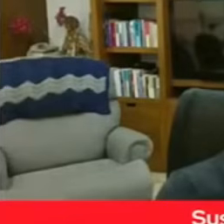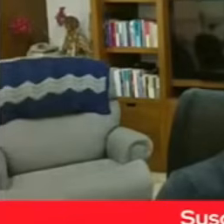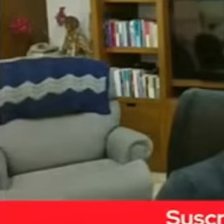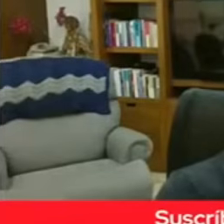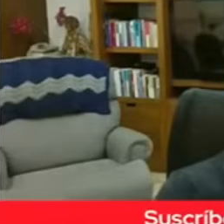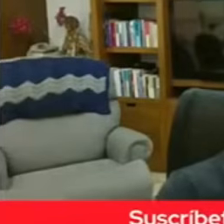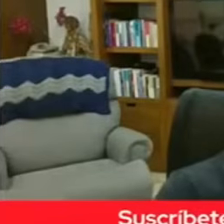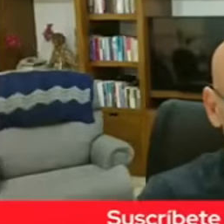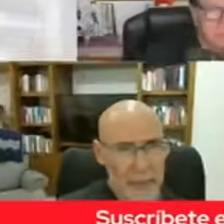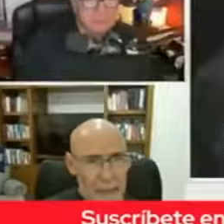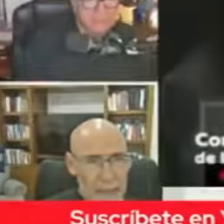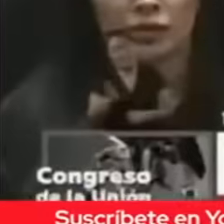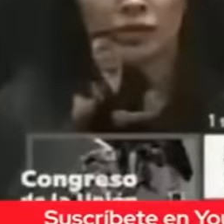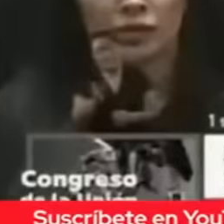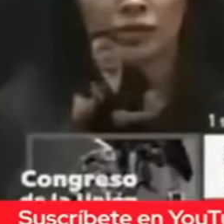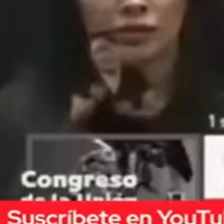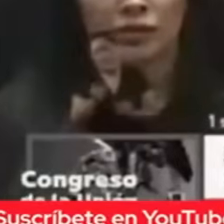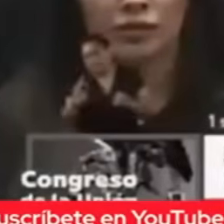favor.